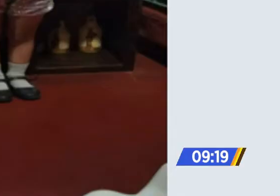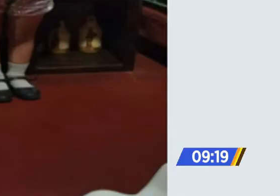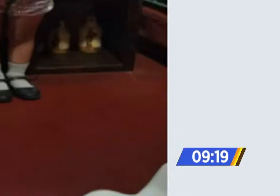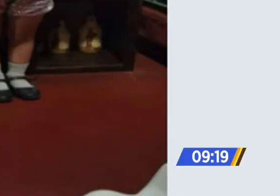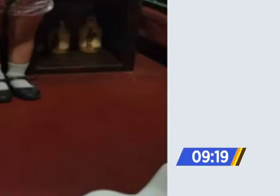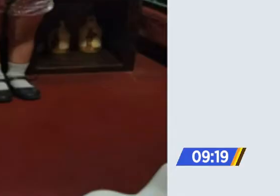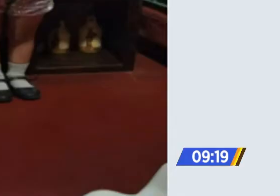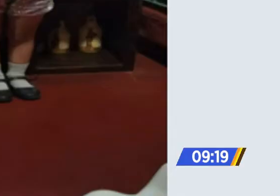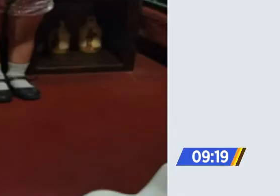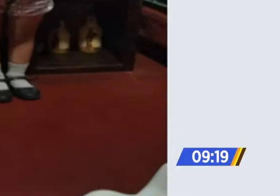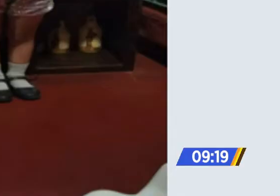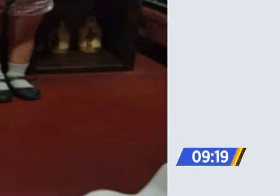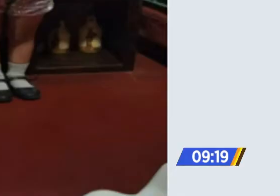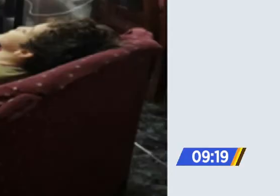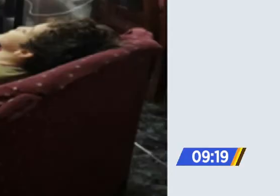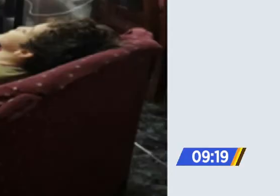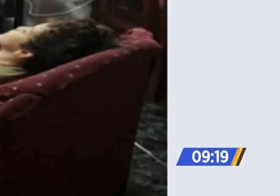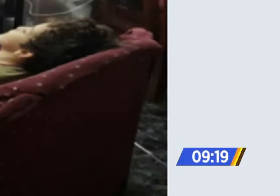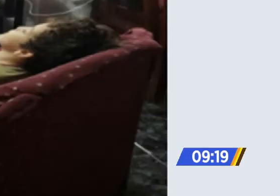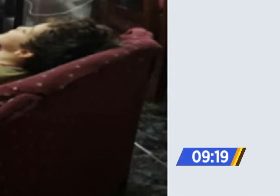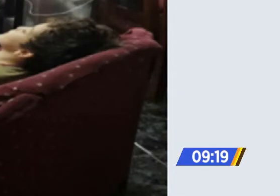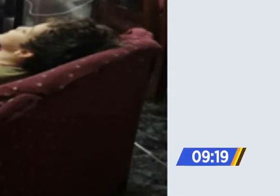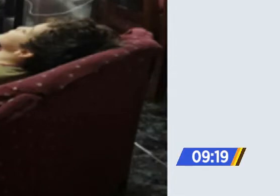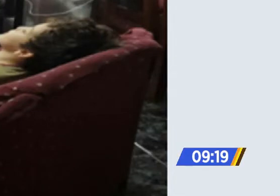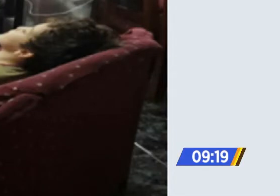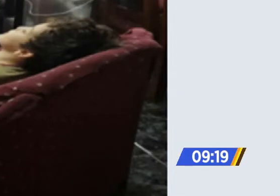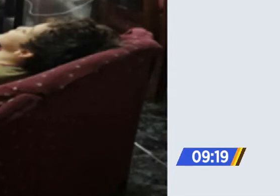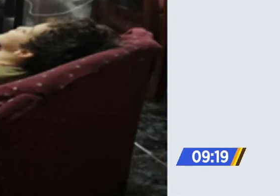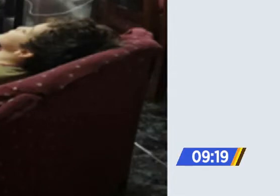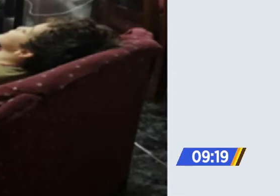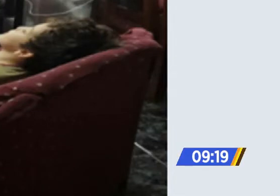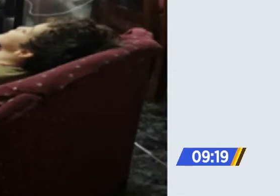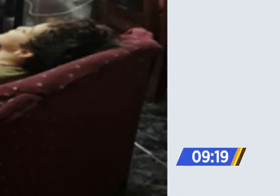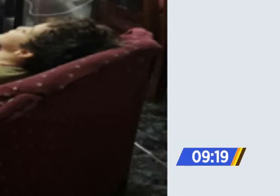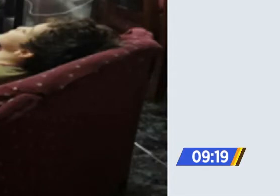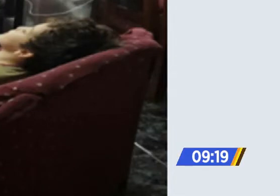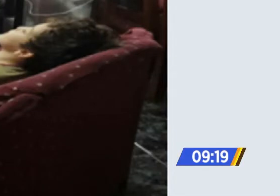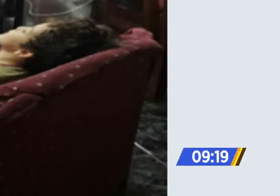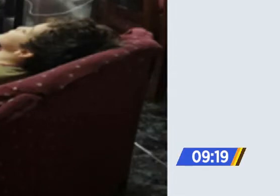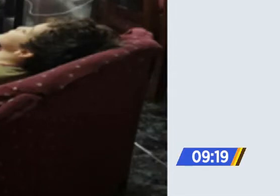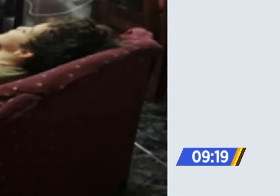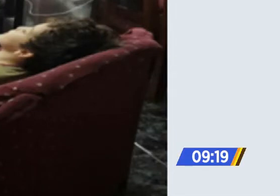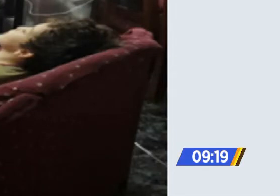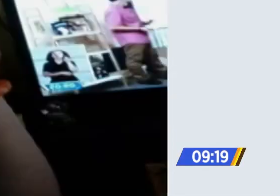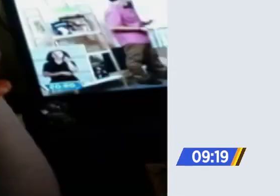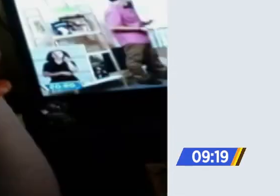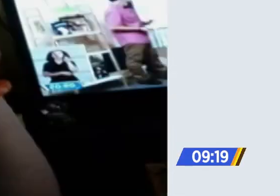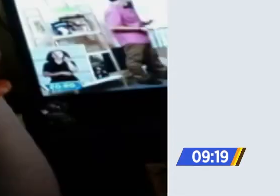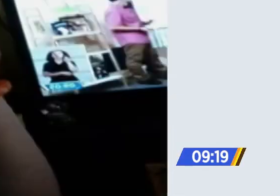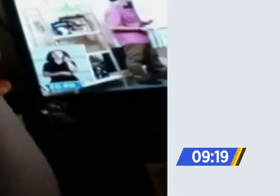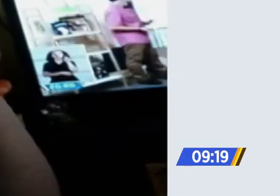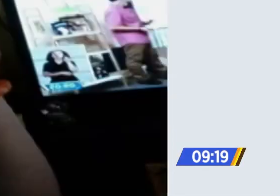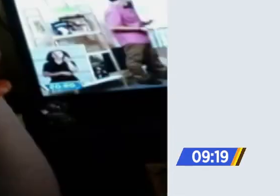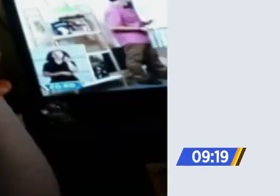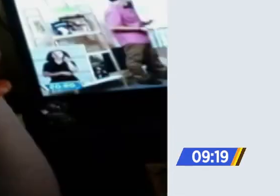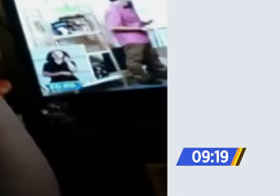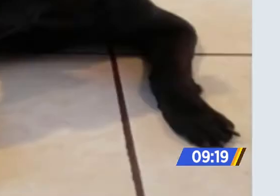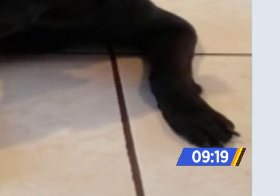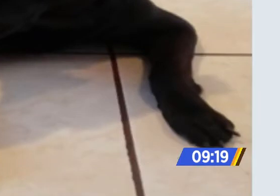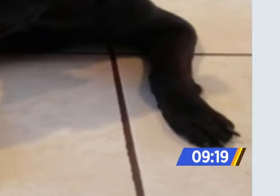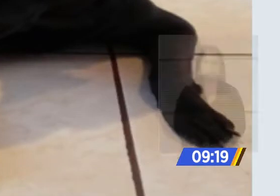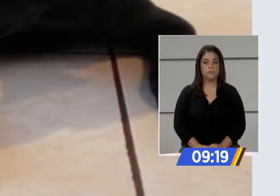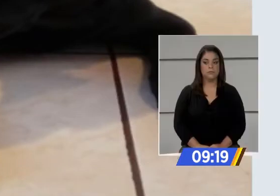olvidado el reto. Entonces aprovecho que los chicos nos están mandando algunas de las fotografías cumpliendo con el reto de la